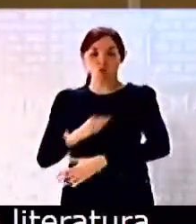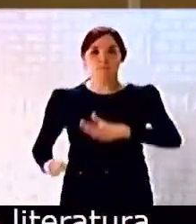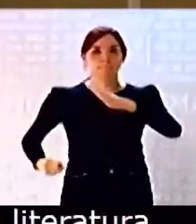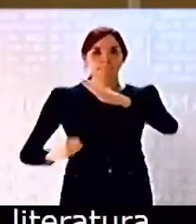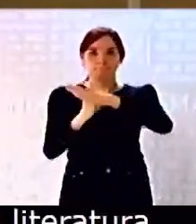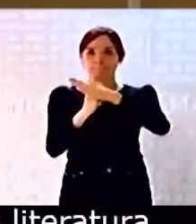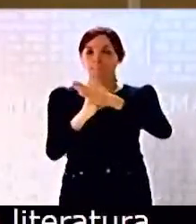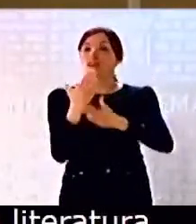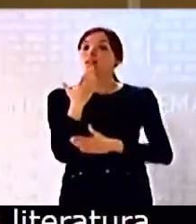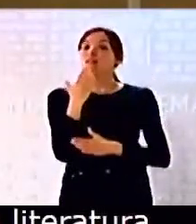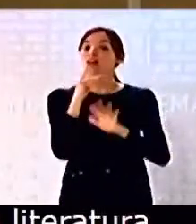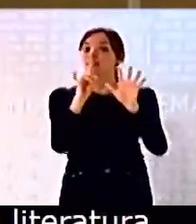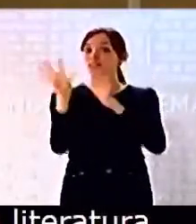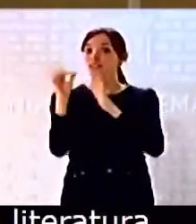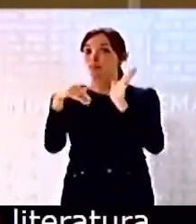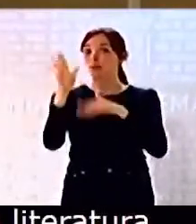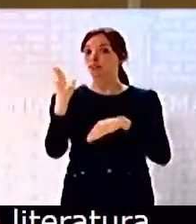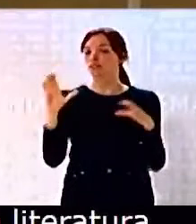personas mayores de 60 años.